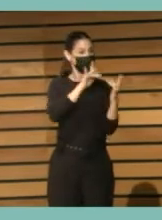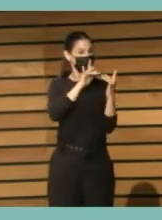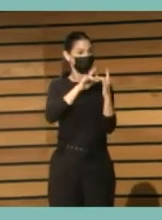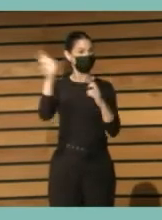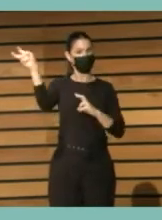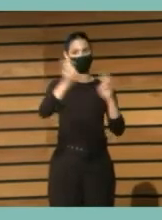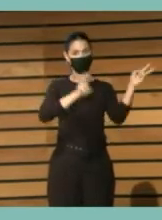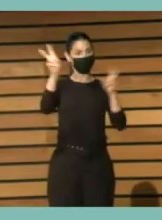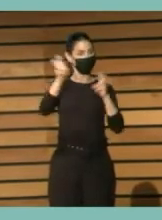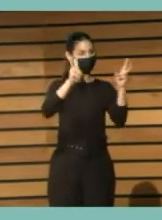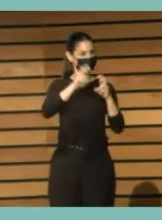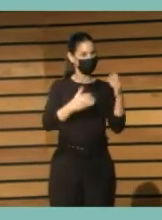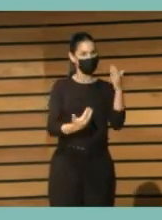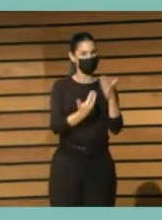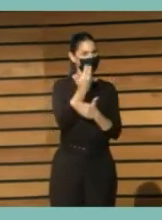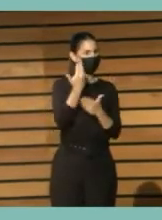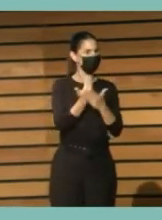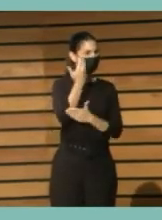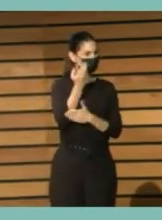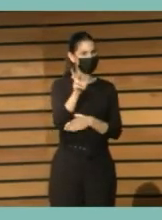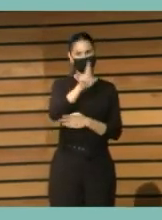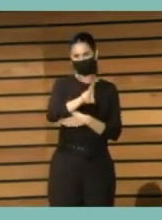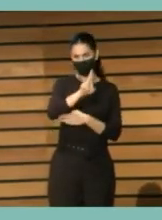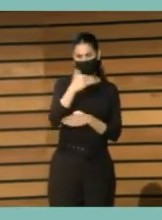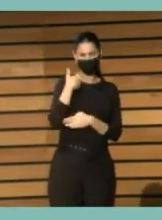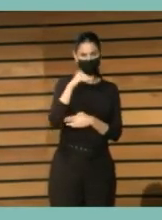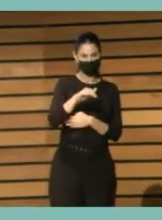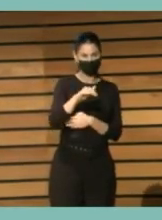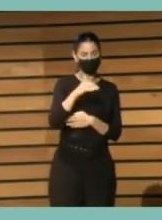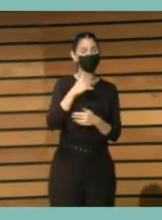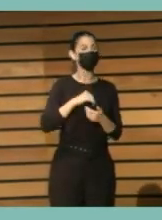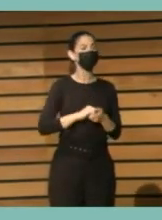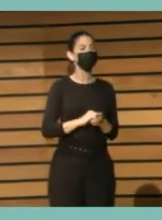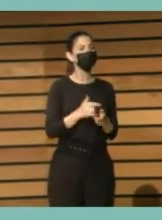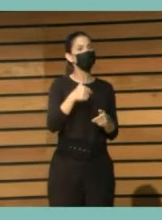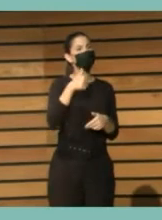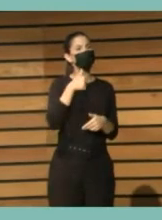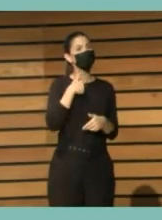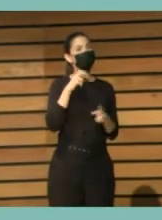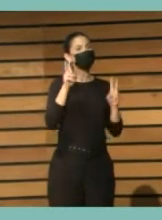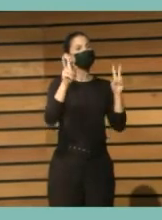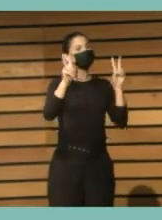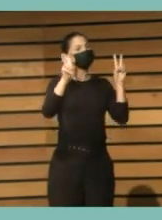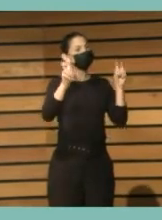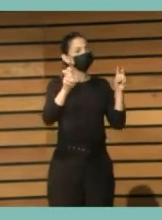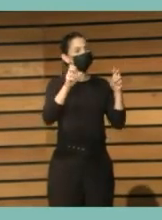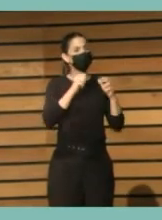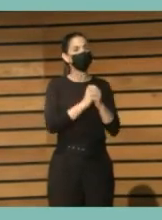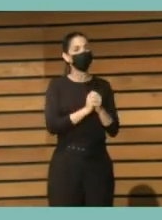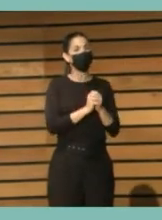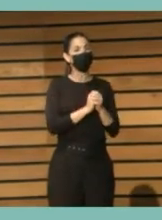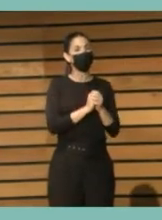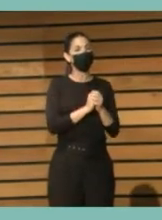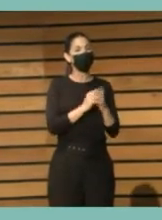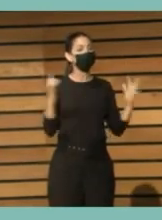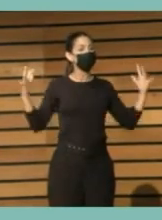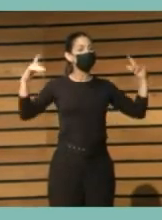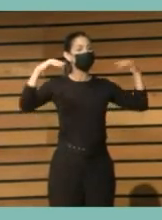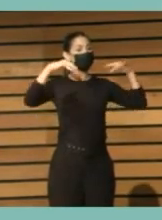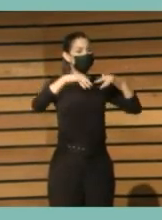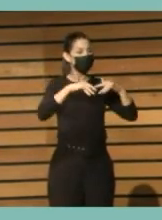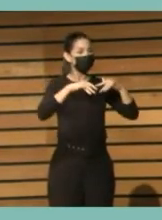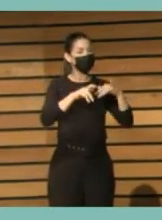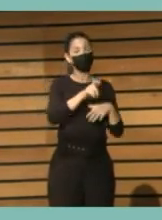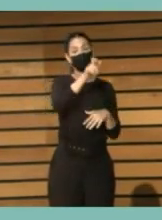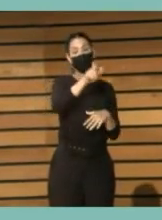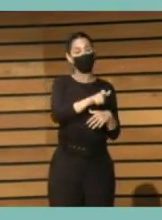esta mañana de forma repetida. Y yo voy a entrar aquí a decir del encuentro con el otro o